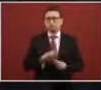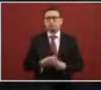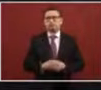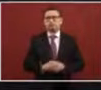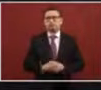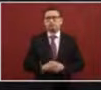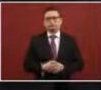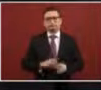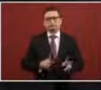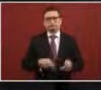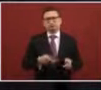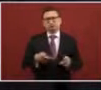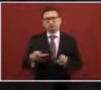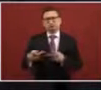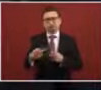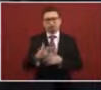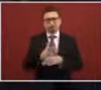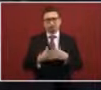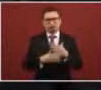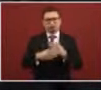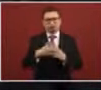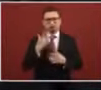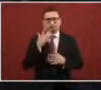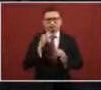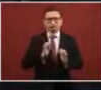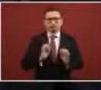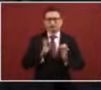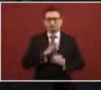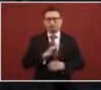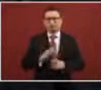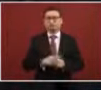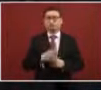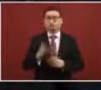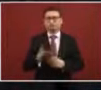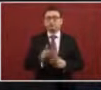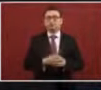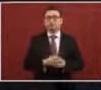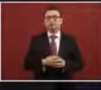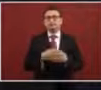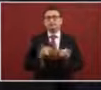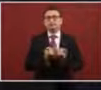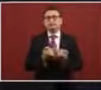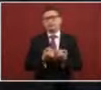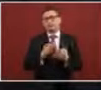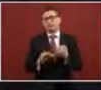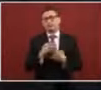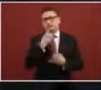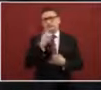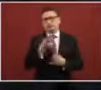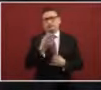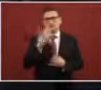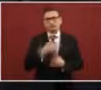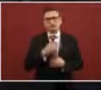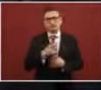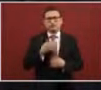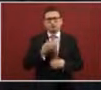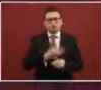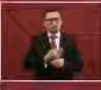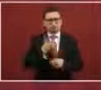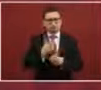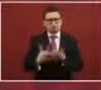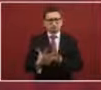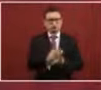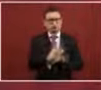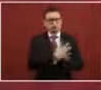en la venta de dichos bienes de lujo. Finalmente, para dimensionar lo que significan estos recursos,